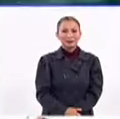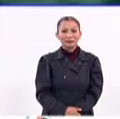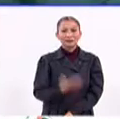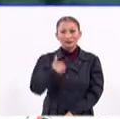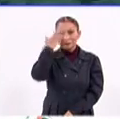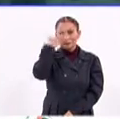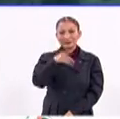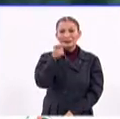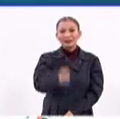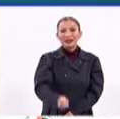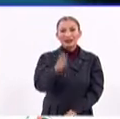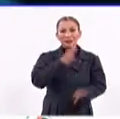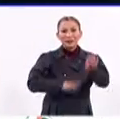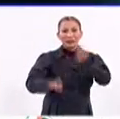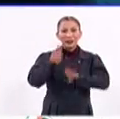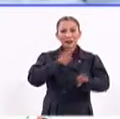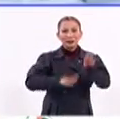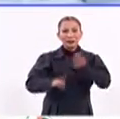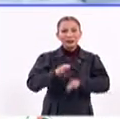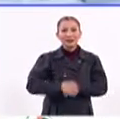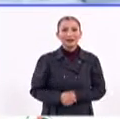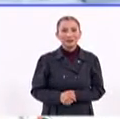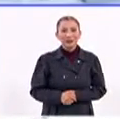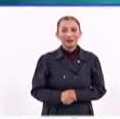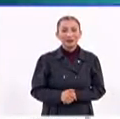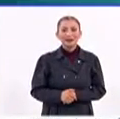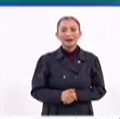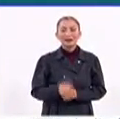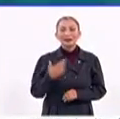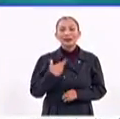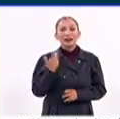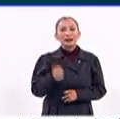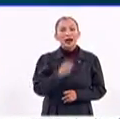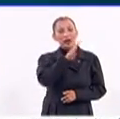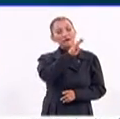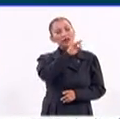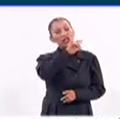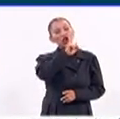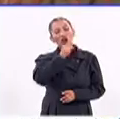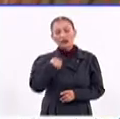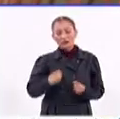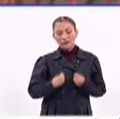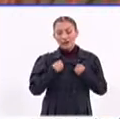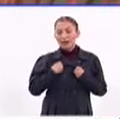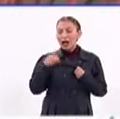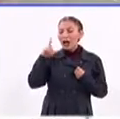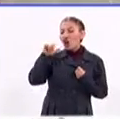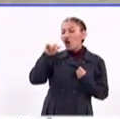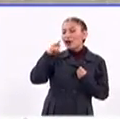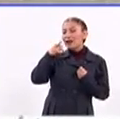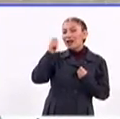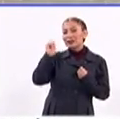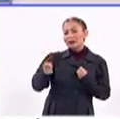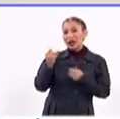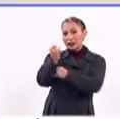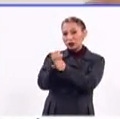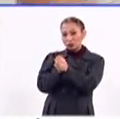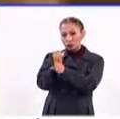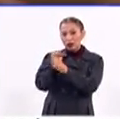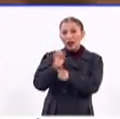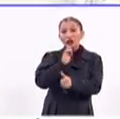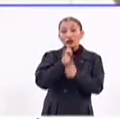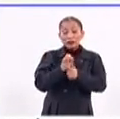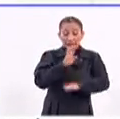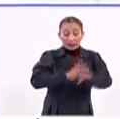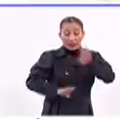¿Sabes qué significa biología? Proviene del griego bios, que significa vida, y logia, que significa estudio. Entonces,